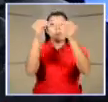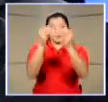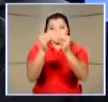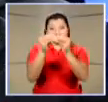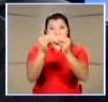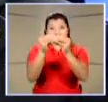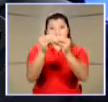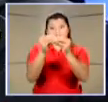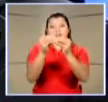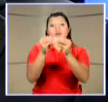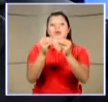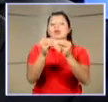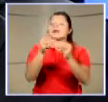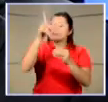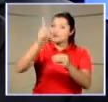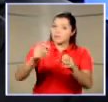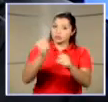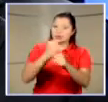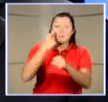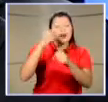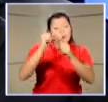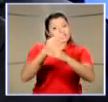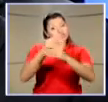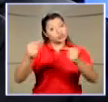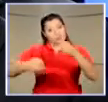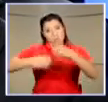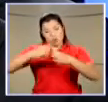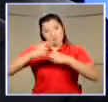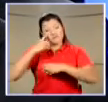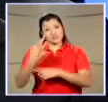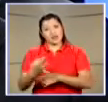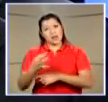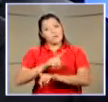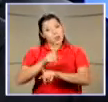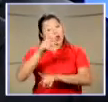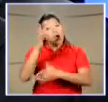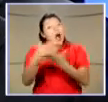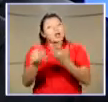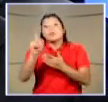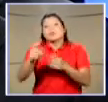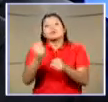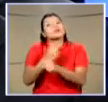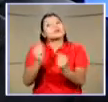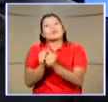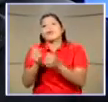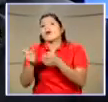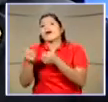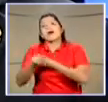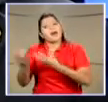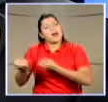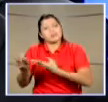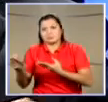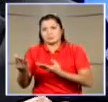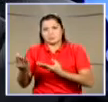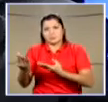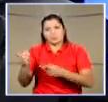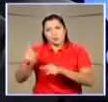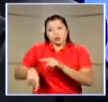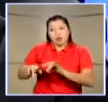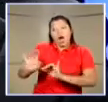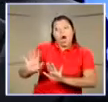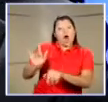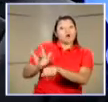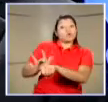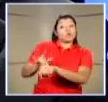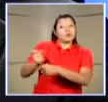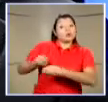cuatro puntos que hay que hacer para resolver este problema fiscal. Pero algo hay que hacer el gasto, no puede ser posible que de repente se trate de tocar